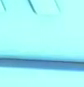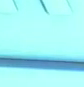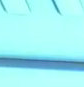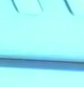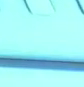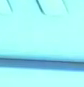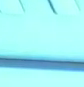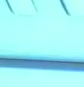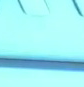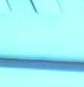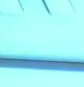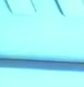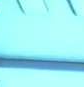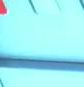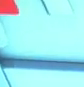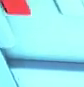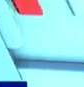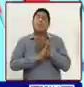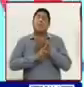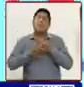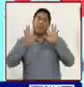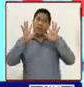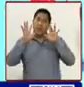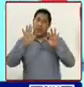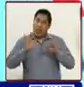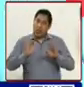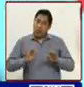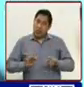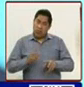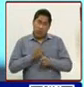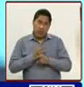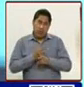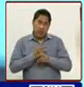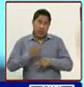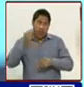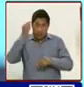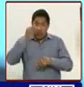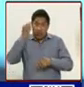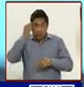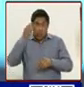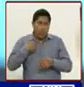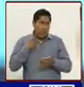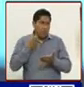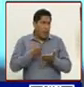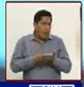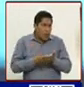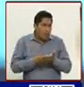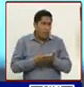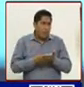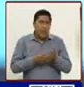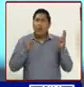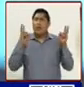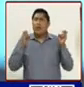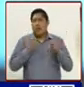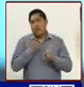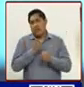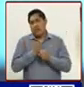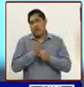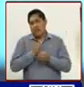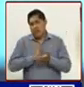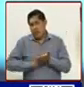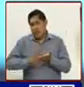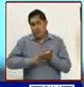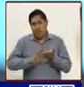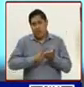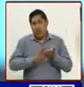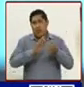A ver, vamos a hablar acerca del plan de lluvias que está llevando adelante el gobierno con una inversión determinada con el fin de trabajar en limpieza y